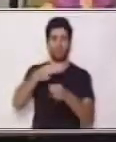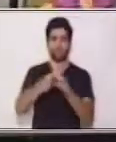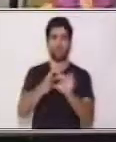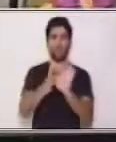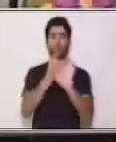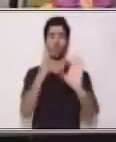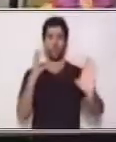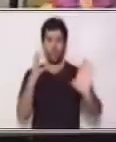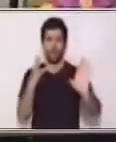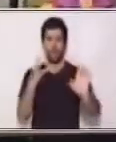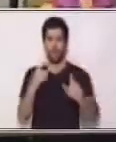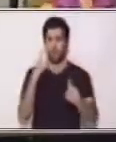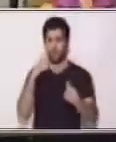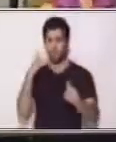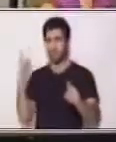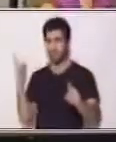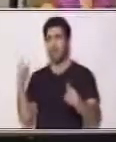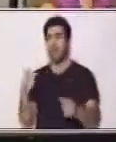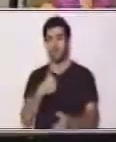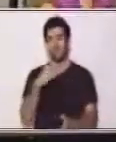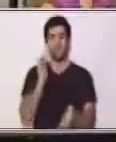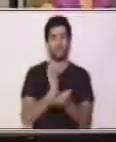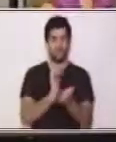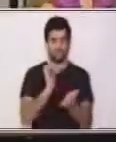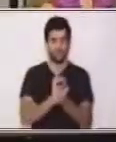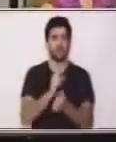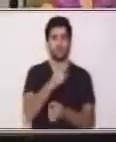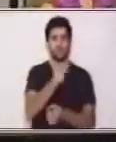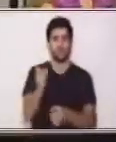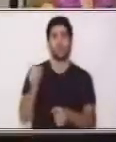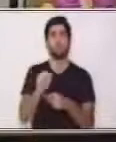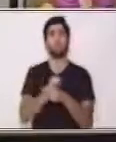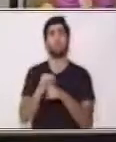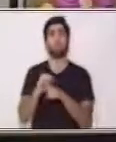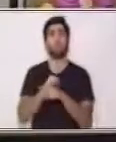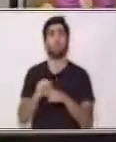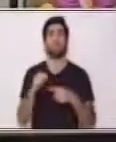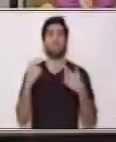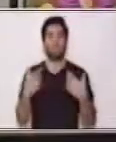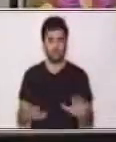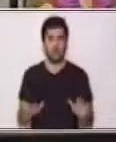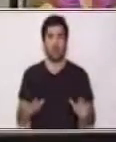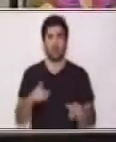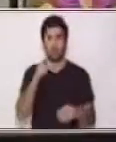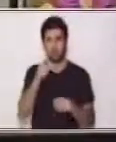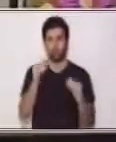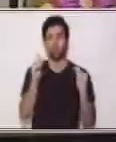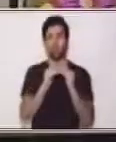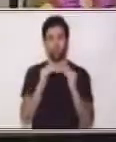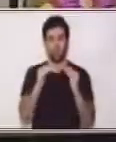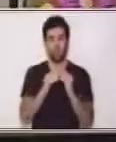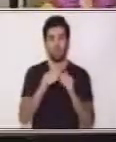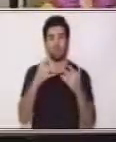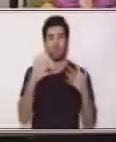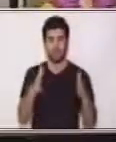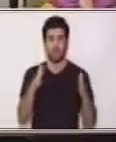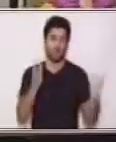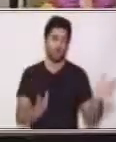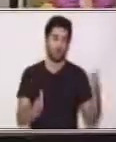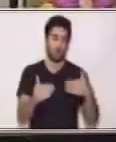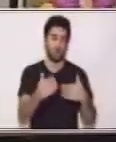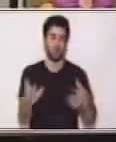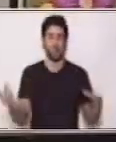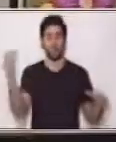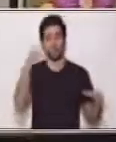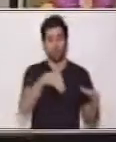hoy, muy bien, espero que ya lo hayas practicado en casa y toda la actividad la hayas colocado dentro de tu portafolio de Aprendo